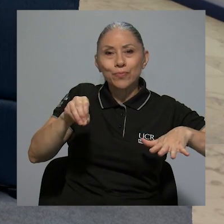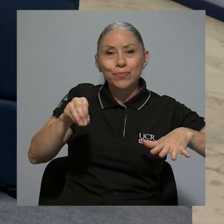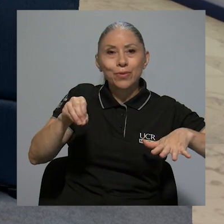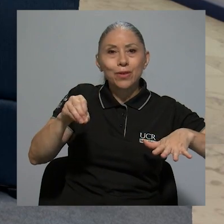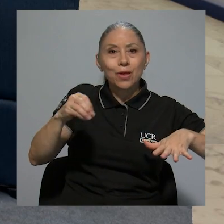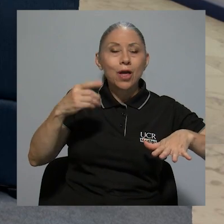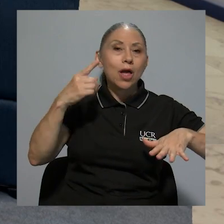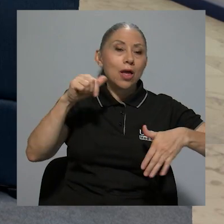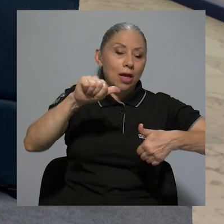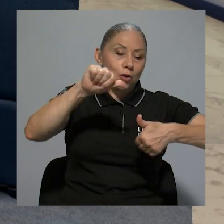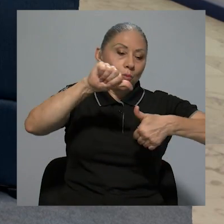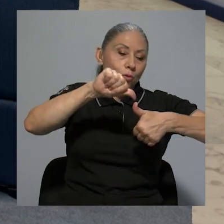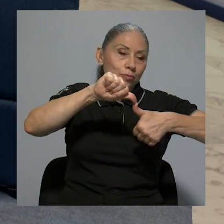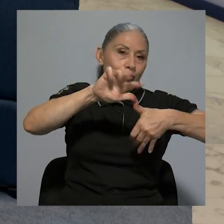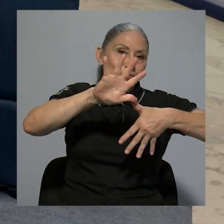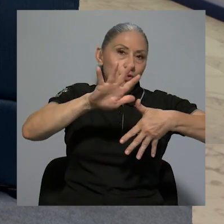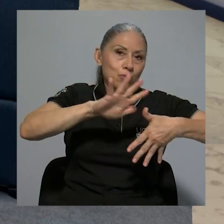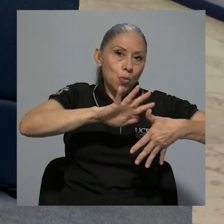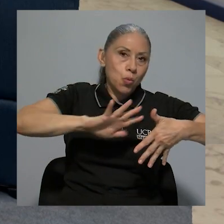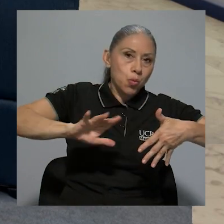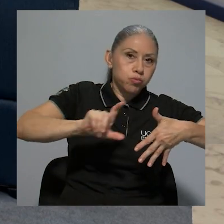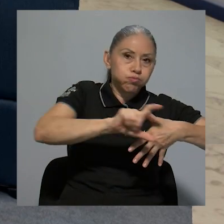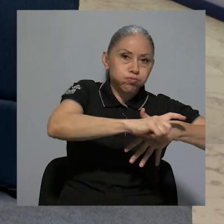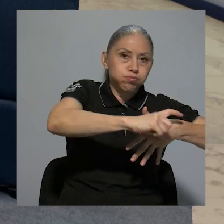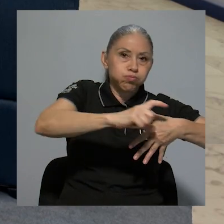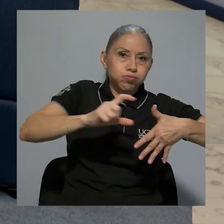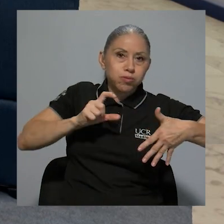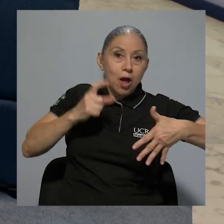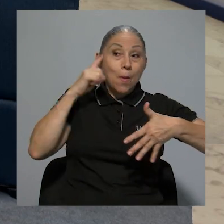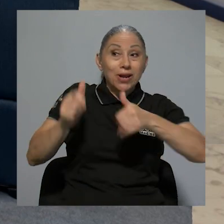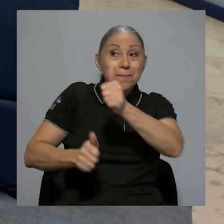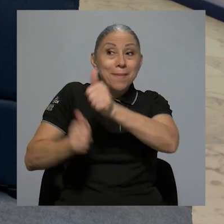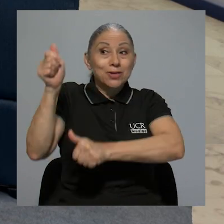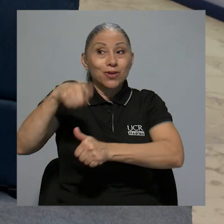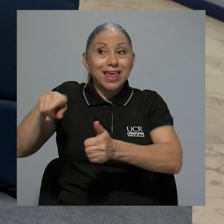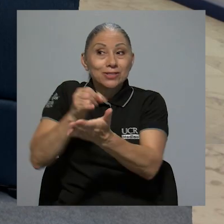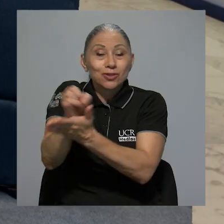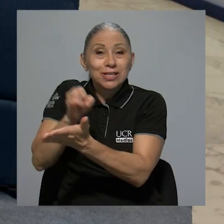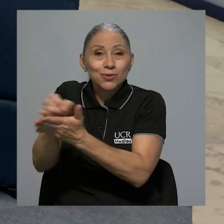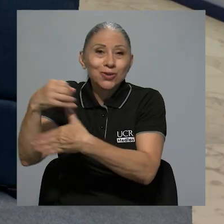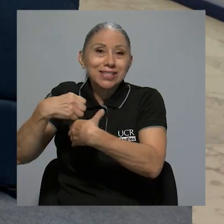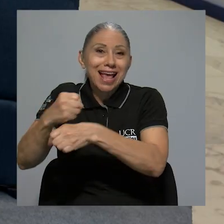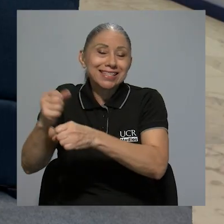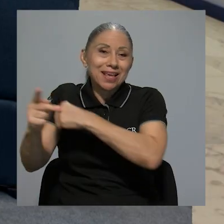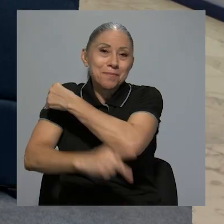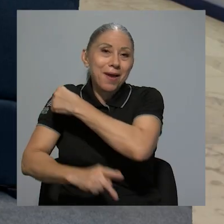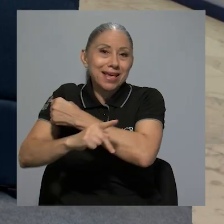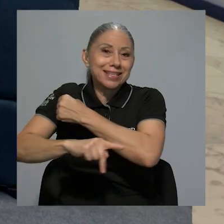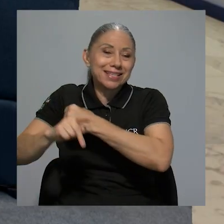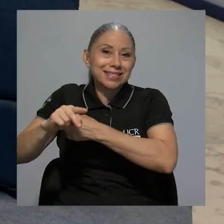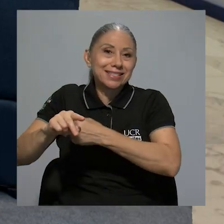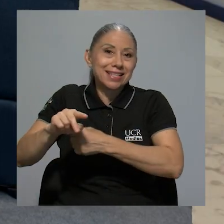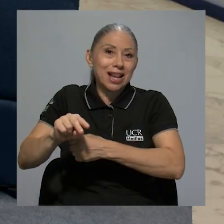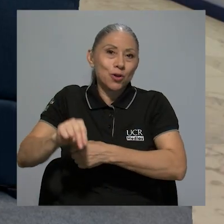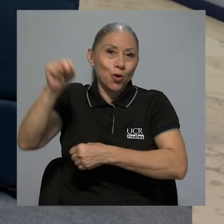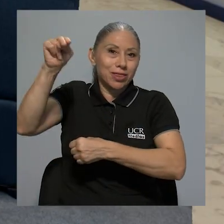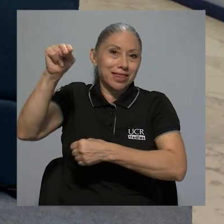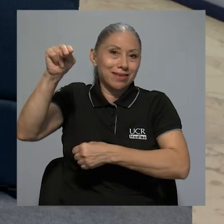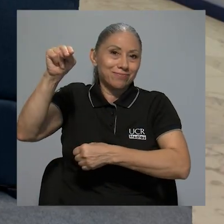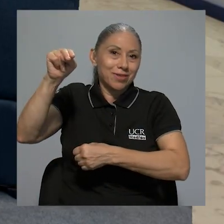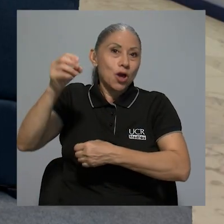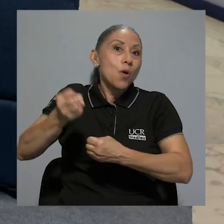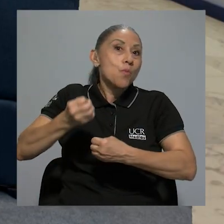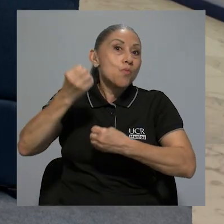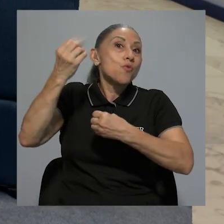se realizan en países del norte. Vamos a ver, porque por su ubicación tienen en muchos momentos del año una falta